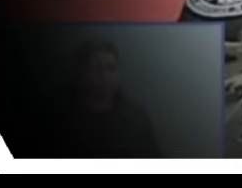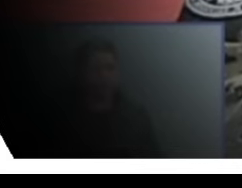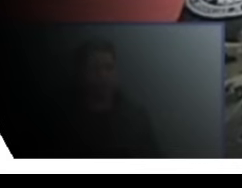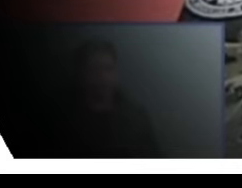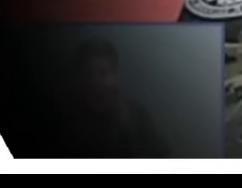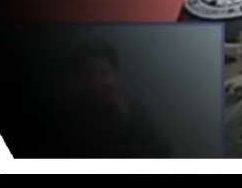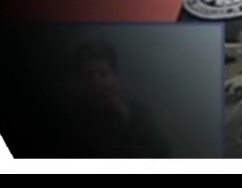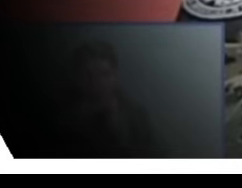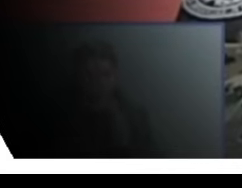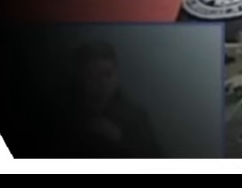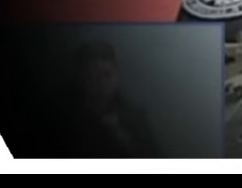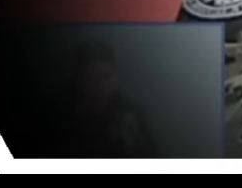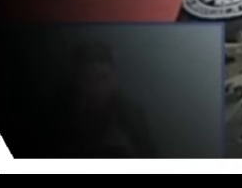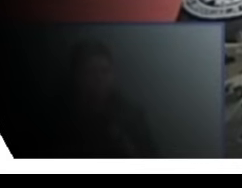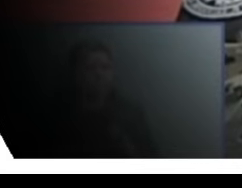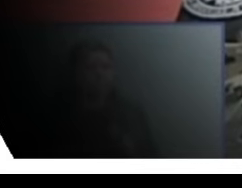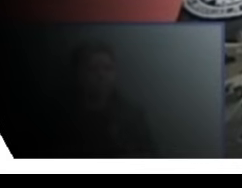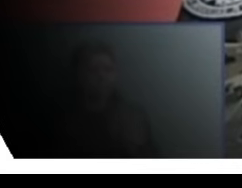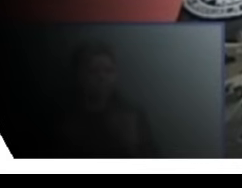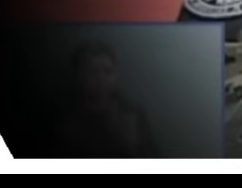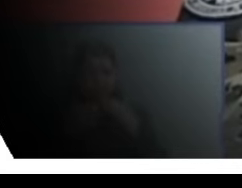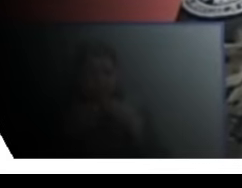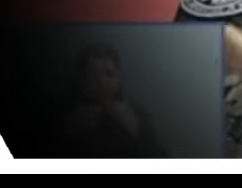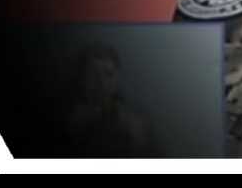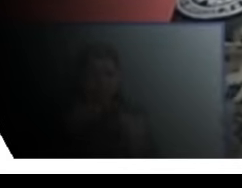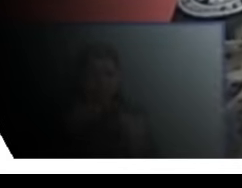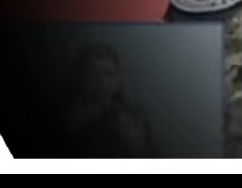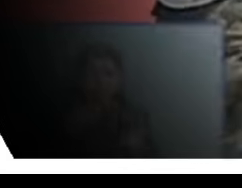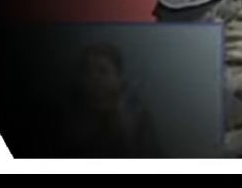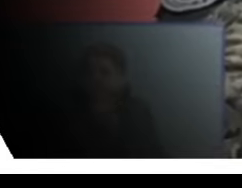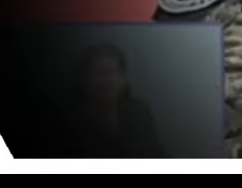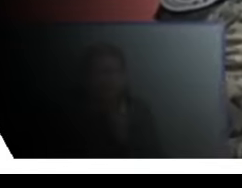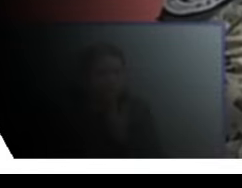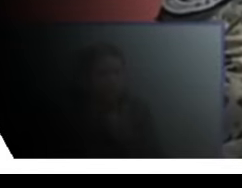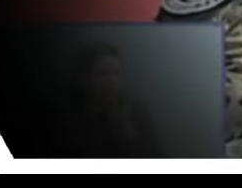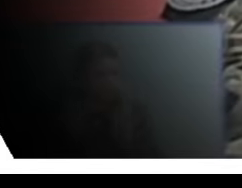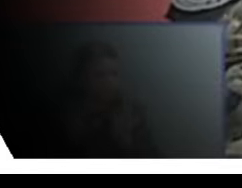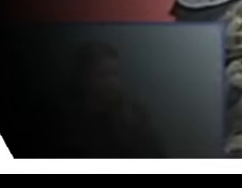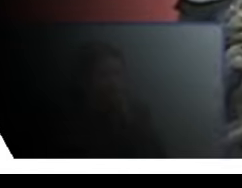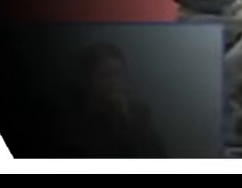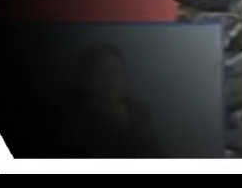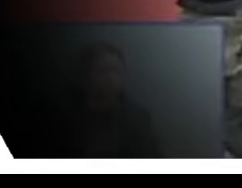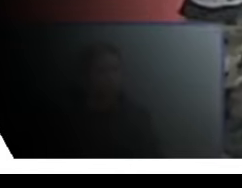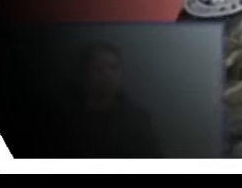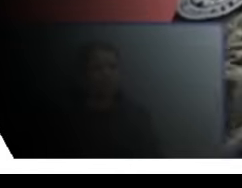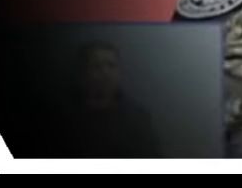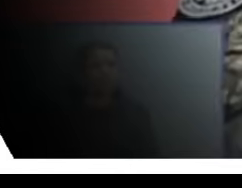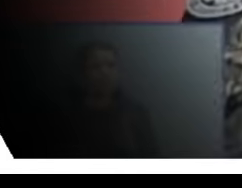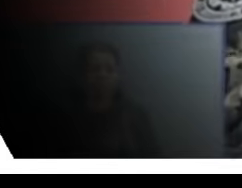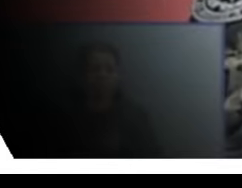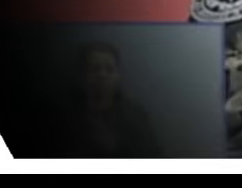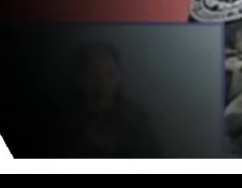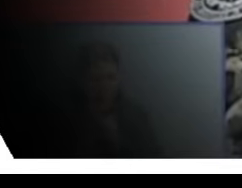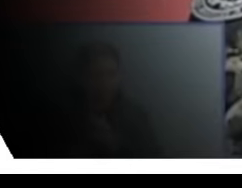escuchando estoy acá para explicar qué pasó el 9 de febrero con las unidades que le dieron seguridad al